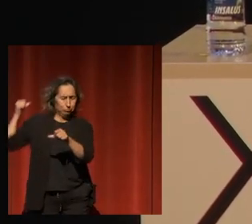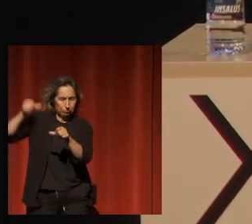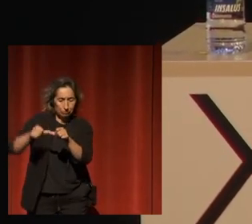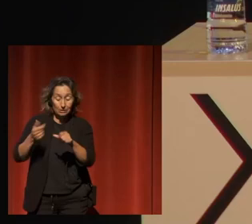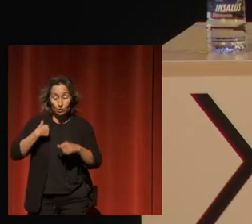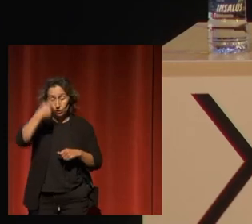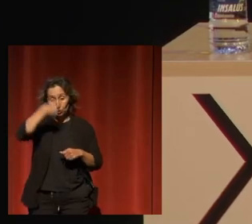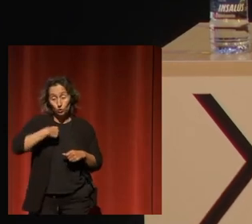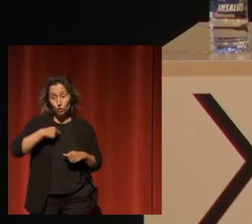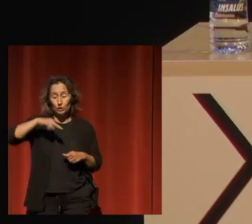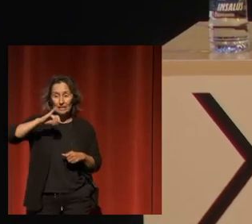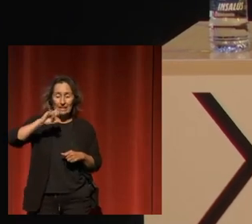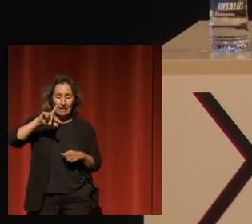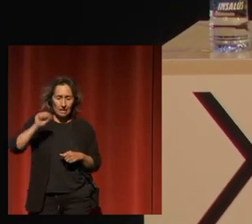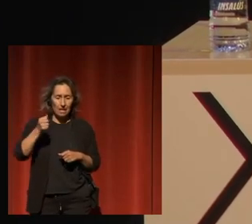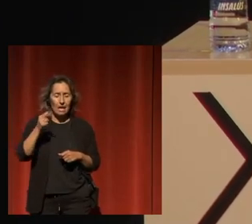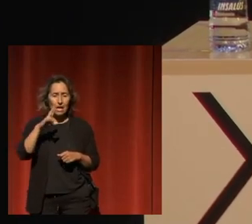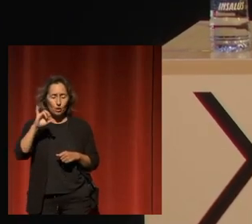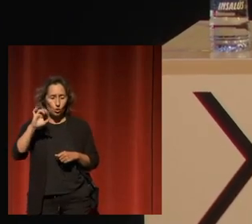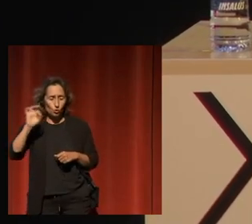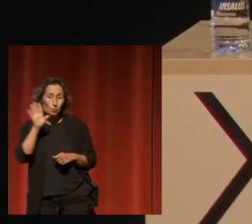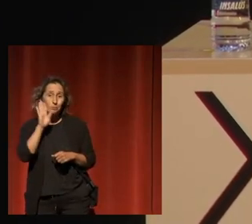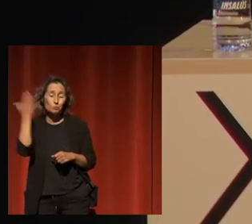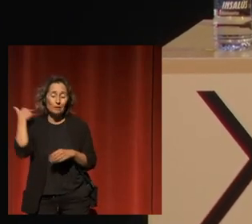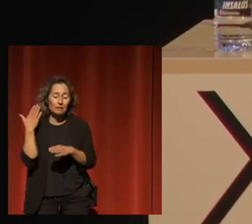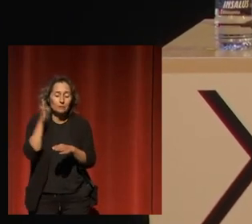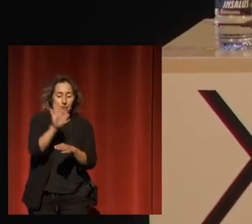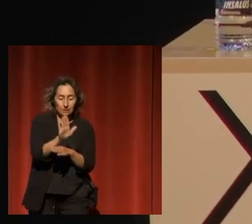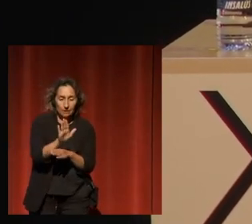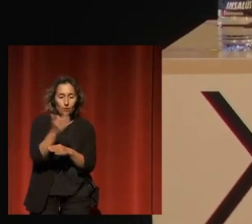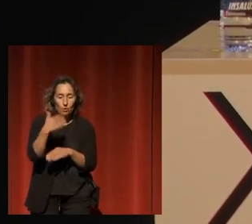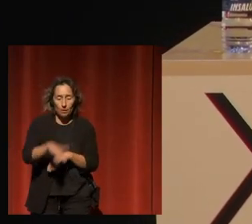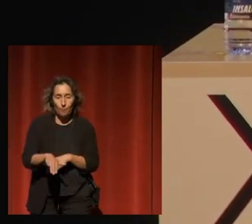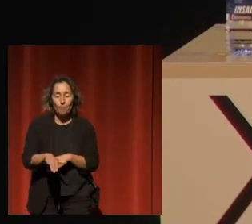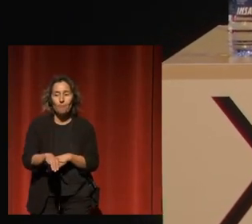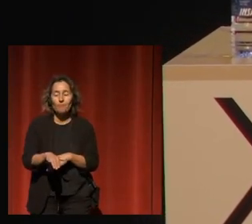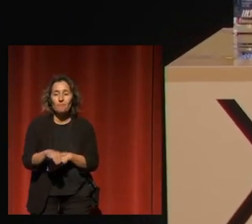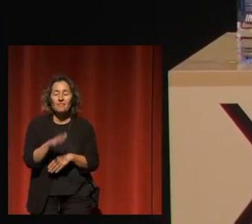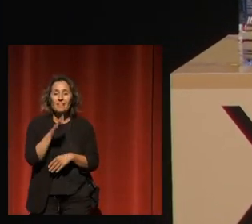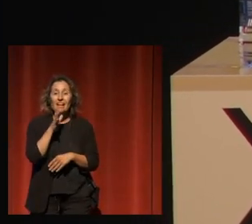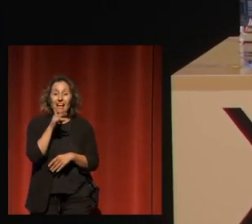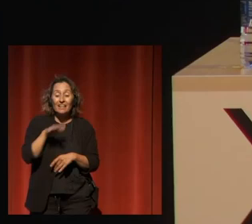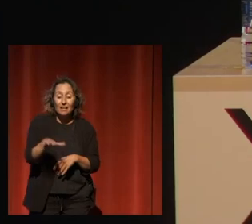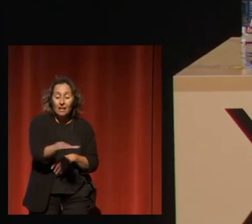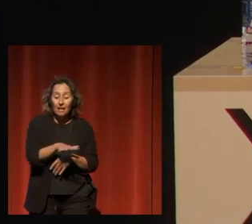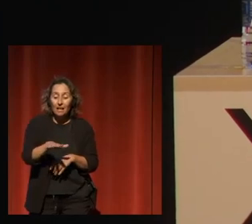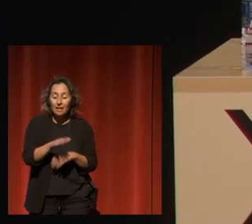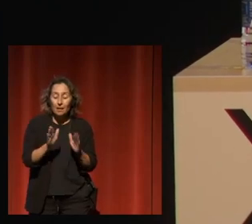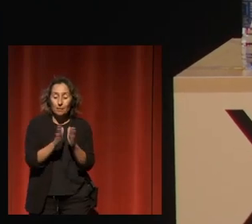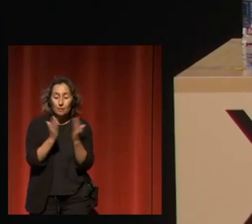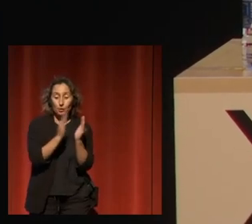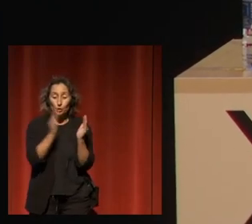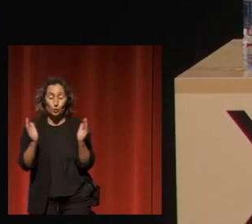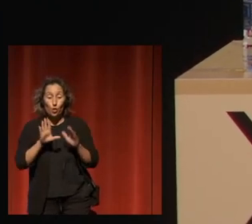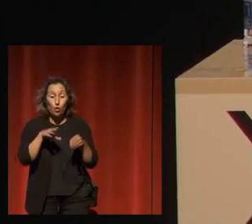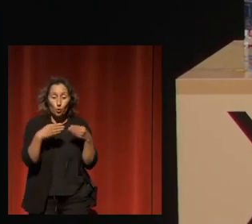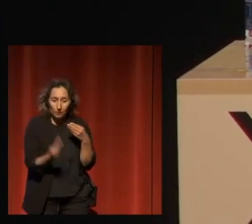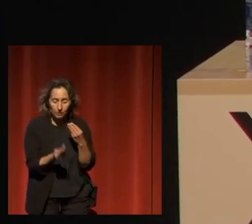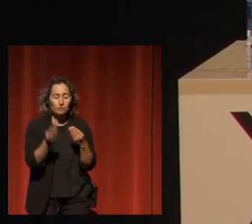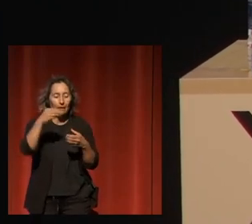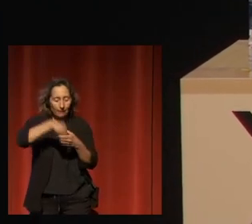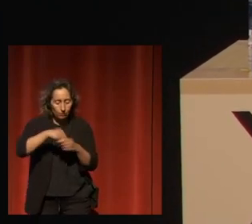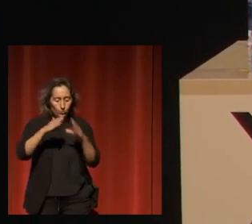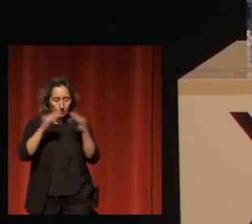yo misma yo soy Natalia Arroyo como me han presentado anteriormente y ahora trabajo en el área de biblioteconomía y documentación también de la